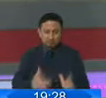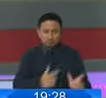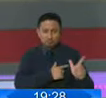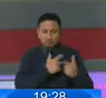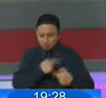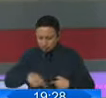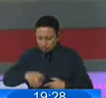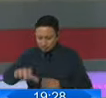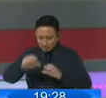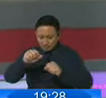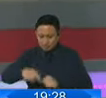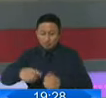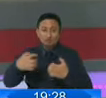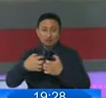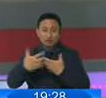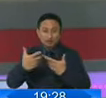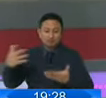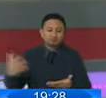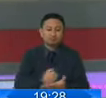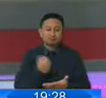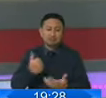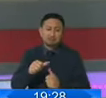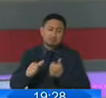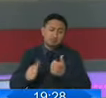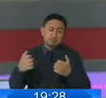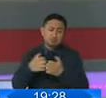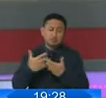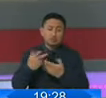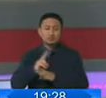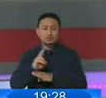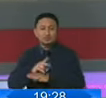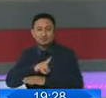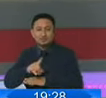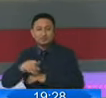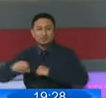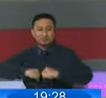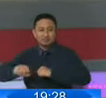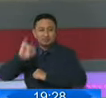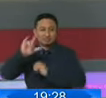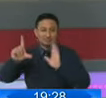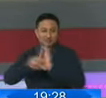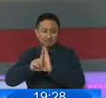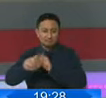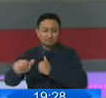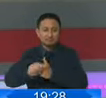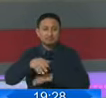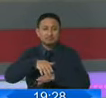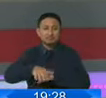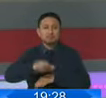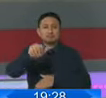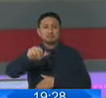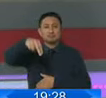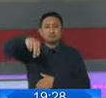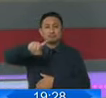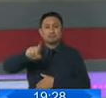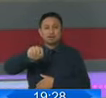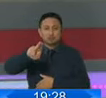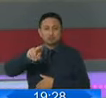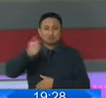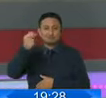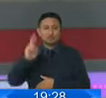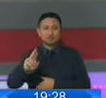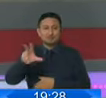permitió la incautación de maquinaria pesada y otros equipos que se utilizaban para esa actividad en la cuenca del río Ansu, en el cantón Arosemena Tola, al sur